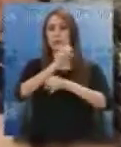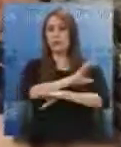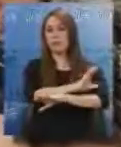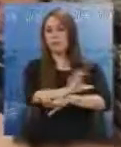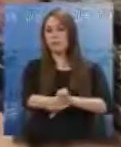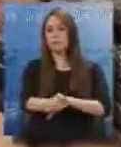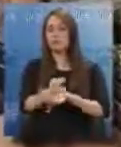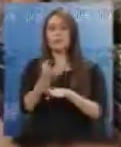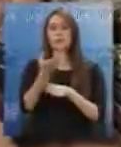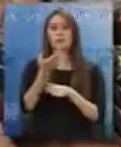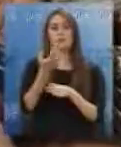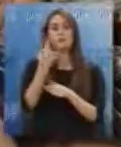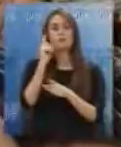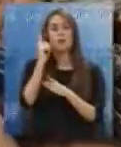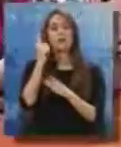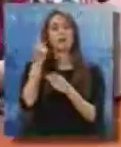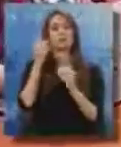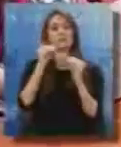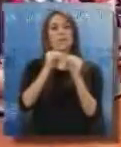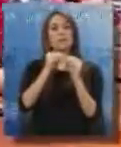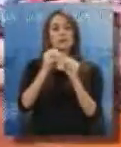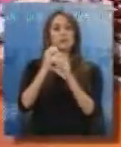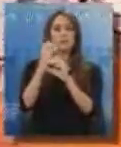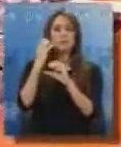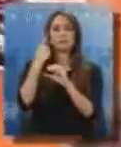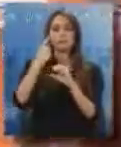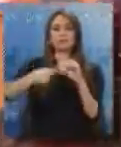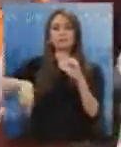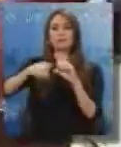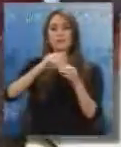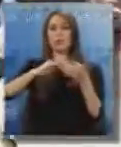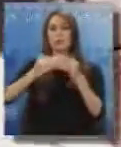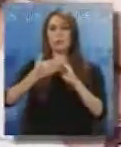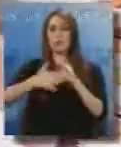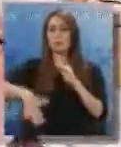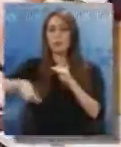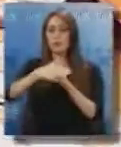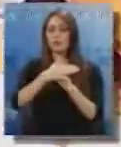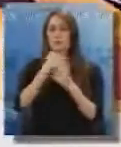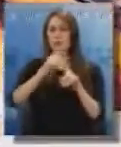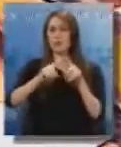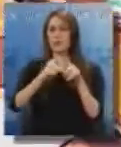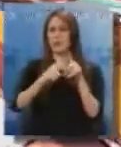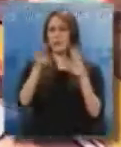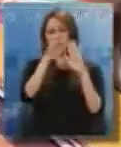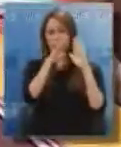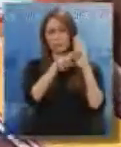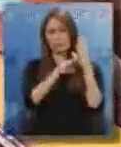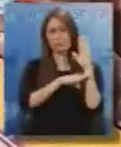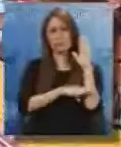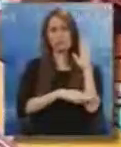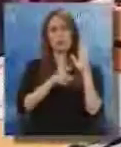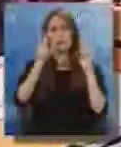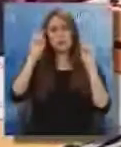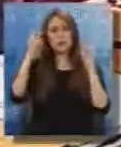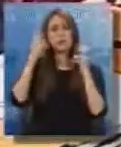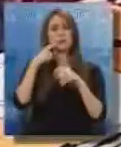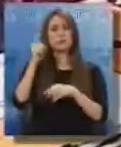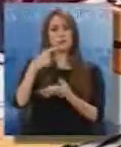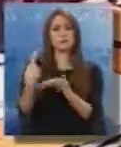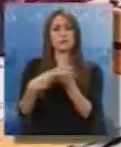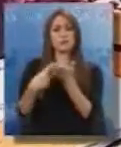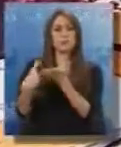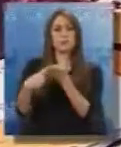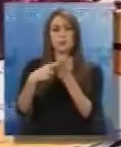sobre transporte comunitario según el asambleísta gilberto guamangate de los pedidos que plantean las organizaciones sociales podrían ser analizados